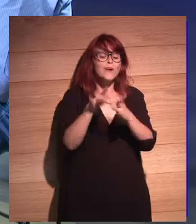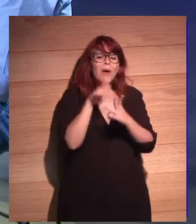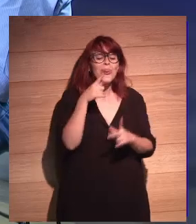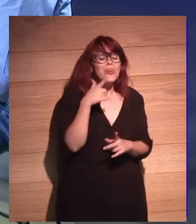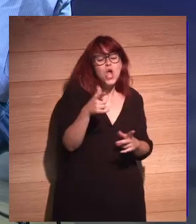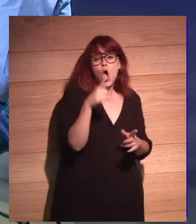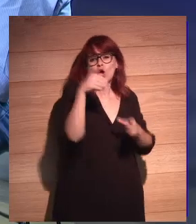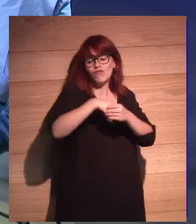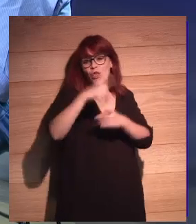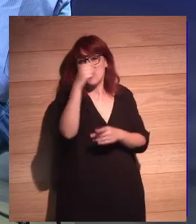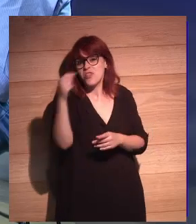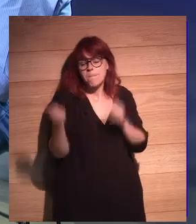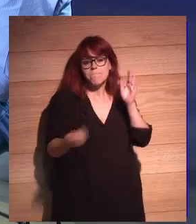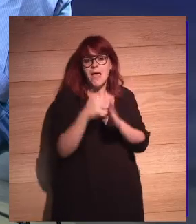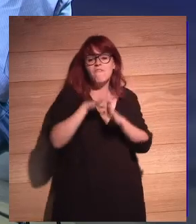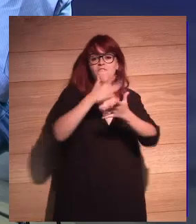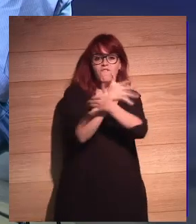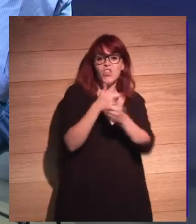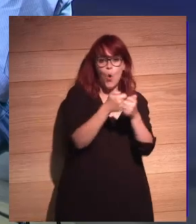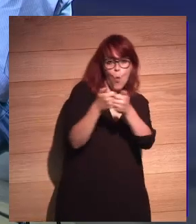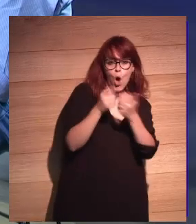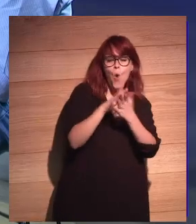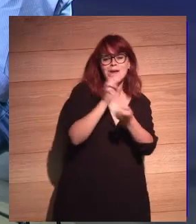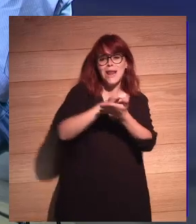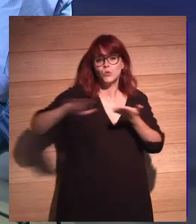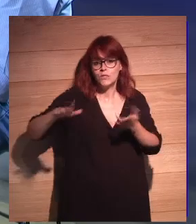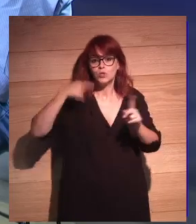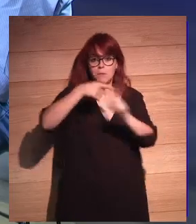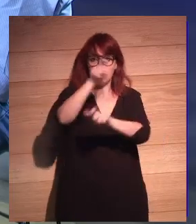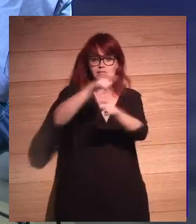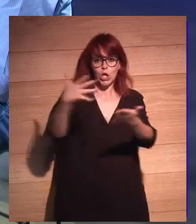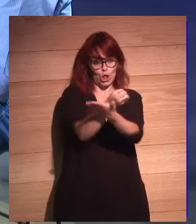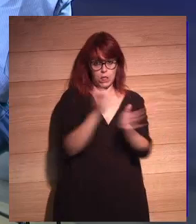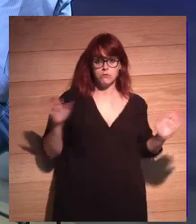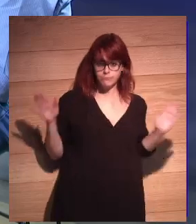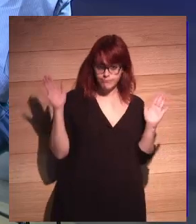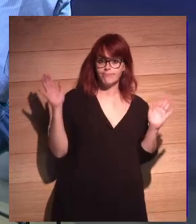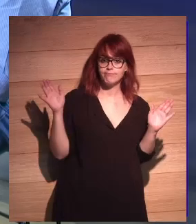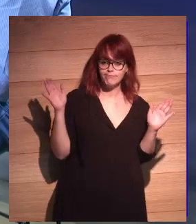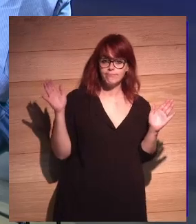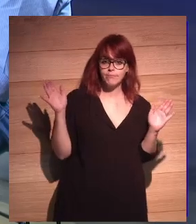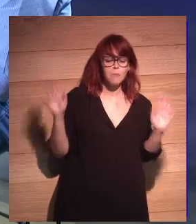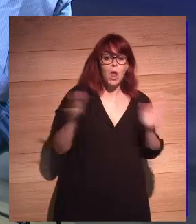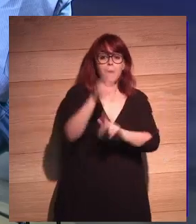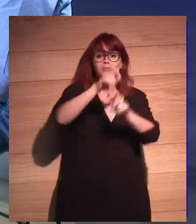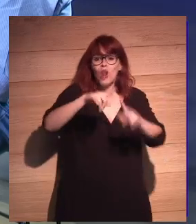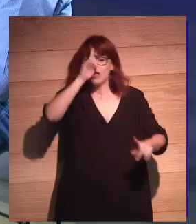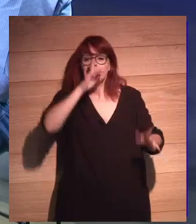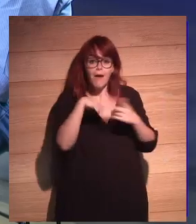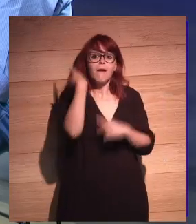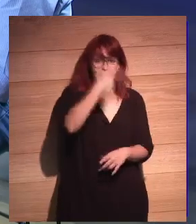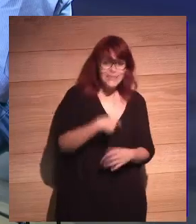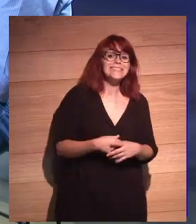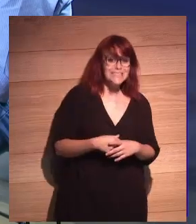contenidos digitales que son todos videojuegos de uso gratuito para todo el mundo, ¿vale? Y no lo sabe, alguno hace así con la cara y